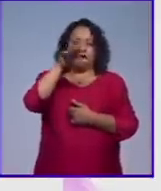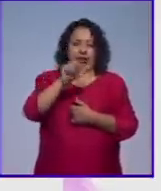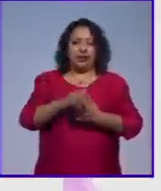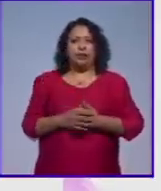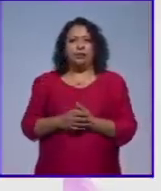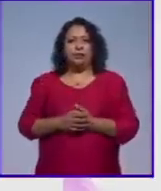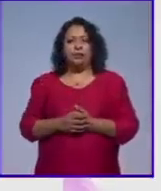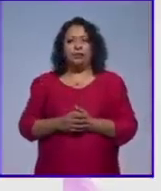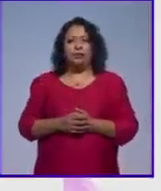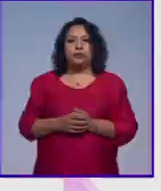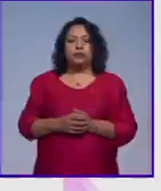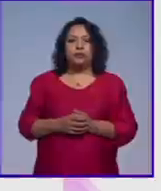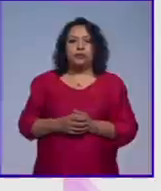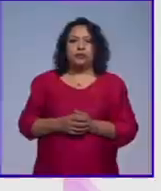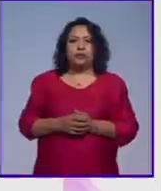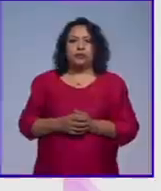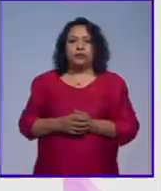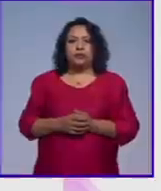corresponsal.